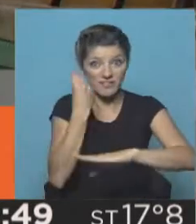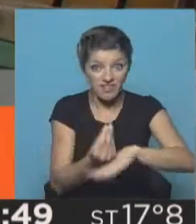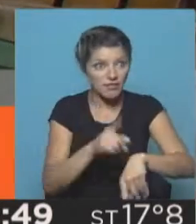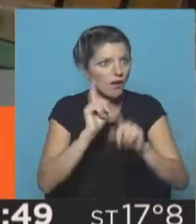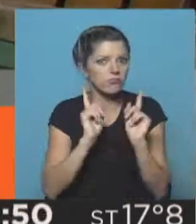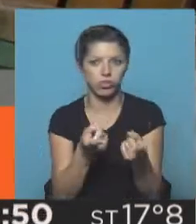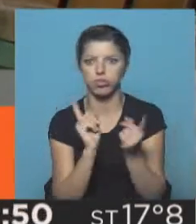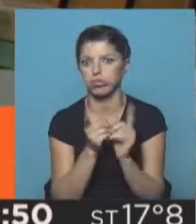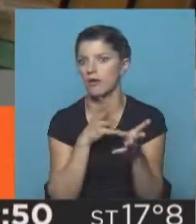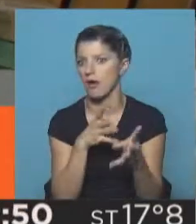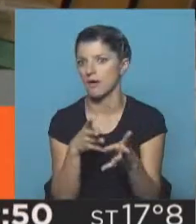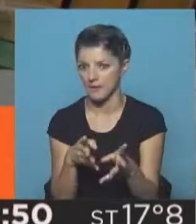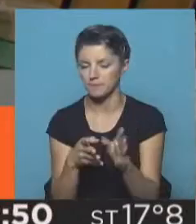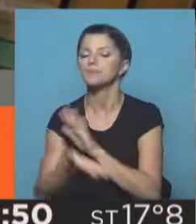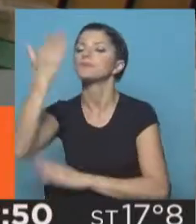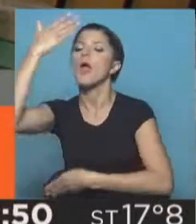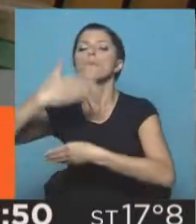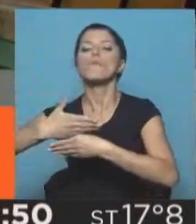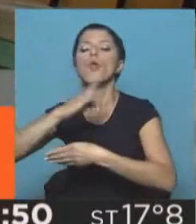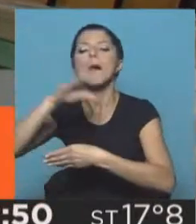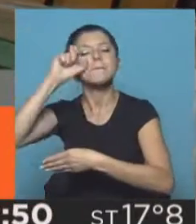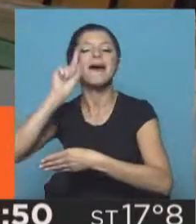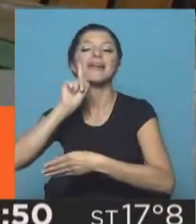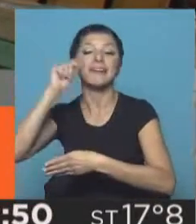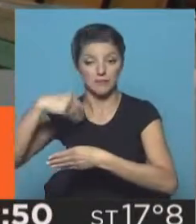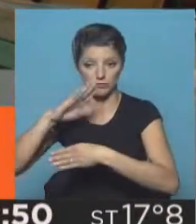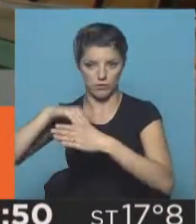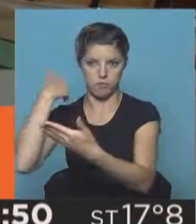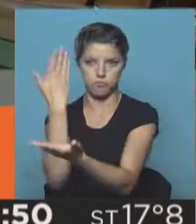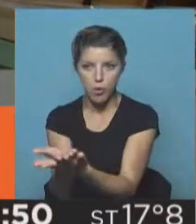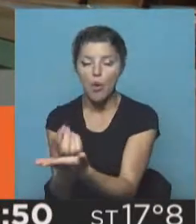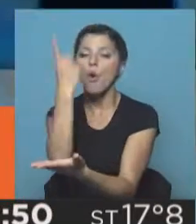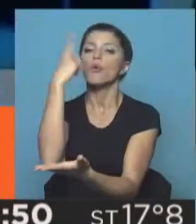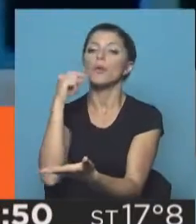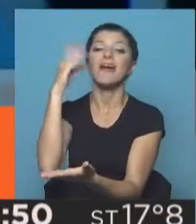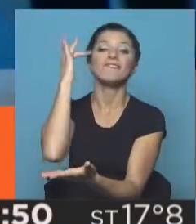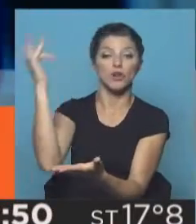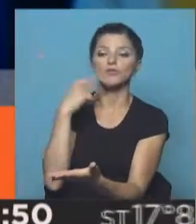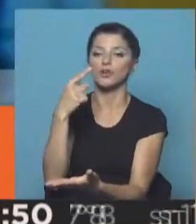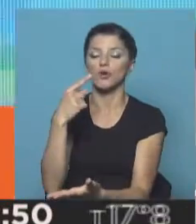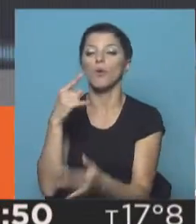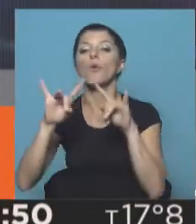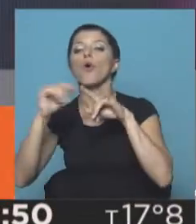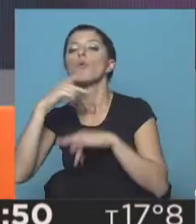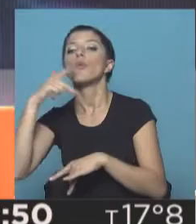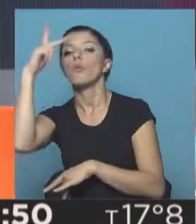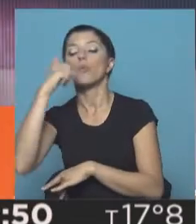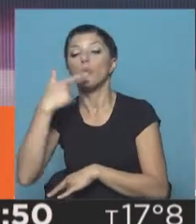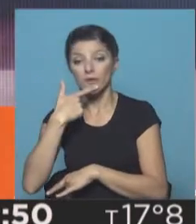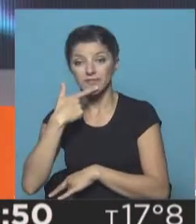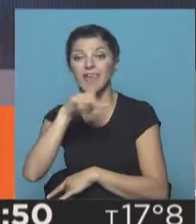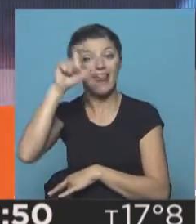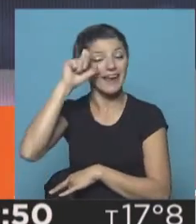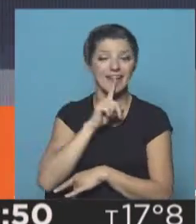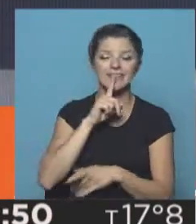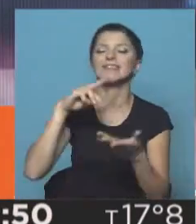en 1989, un filósofo se preguntó en inglés, "What's left?". What's left significa qué queda y qué es